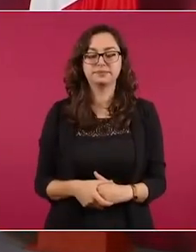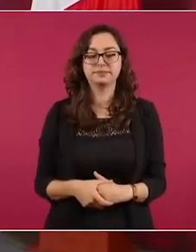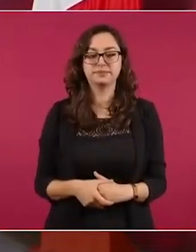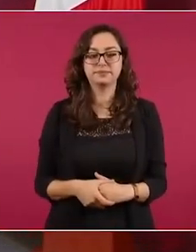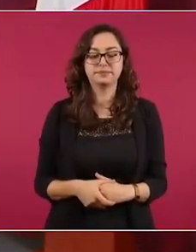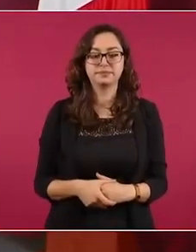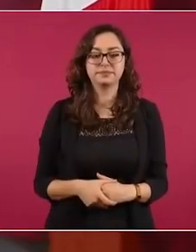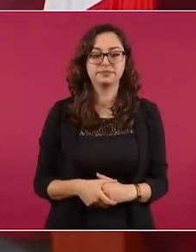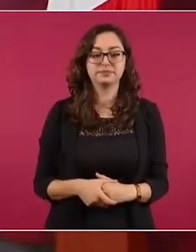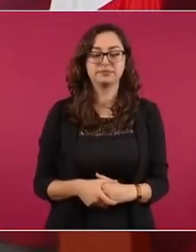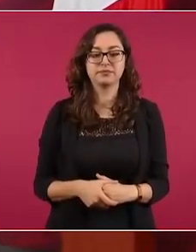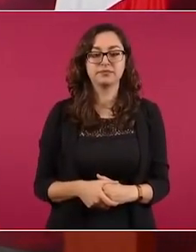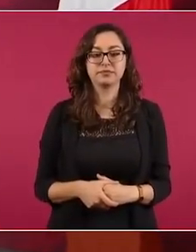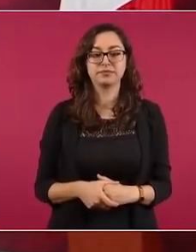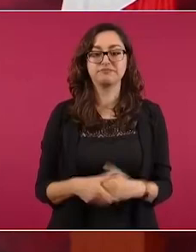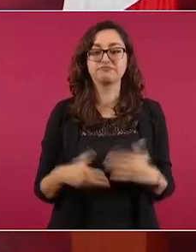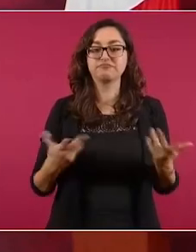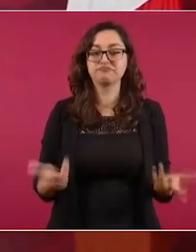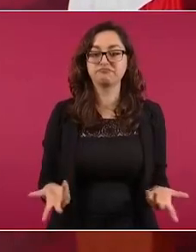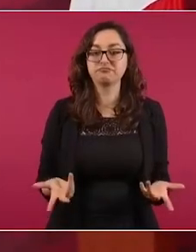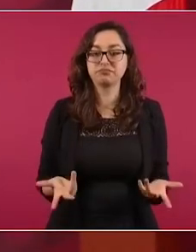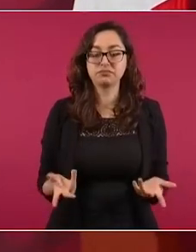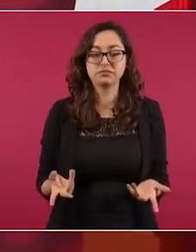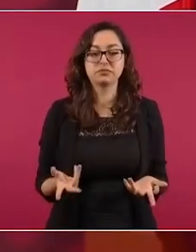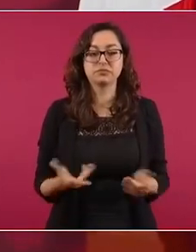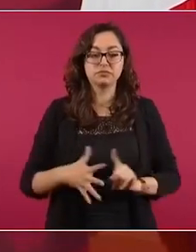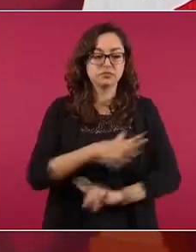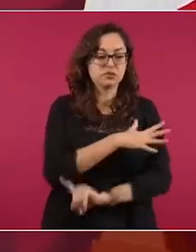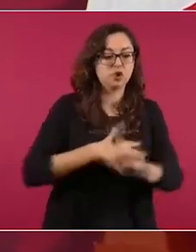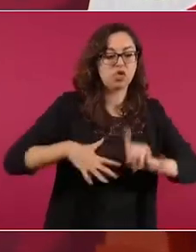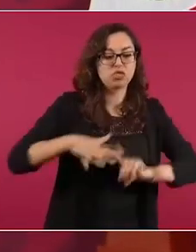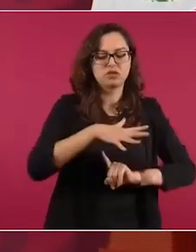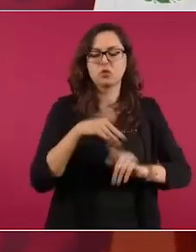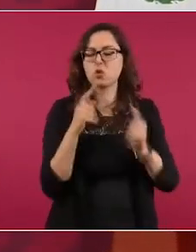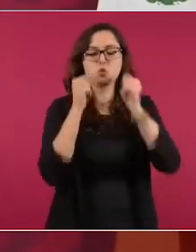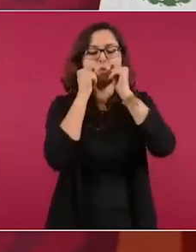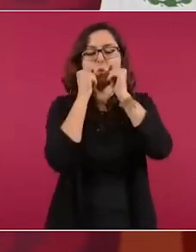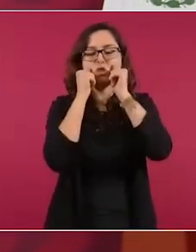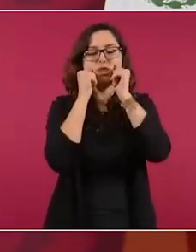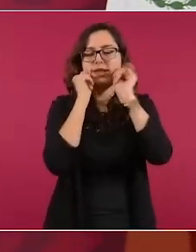Entonces, sacan de contexto cosas.